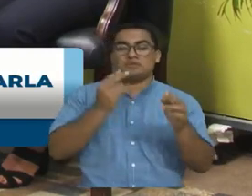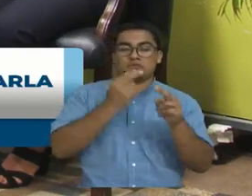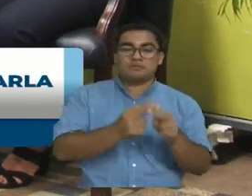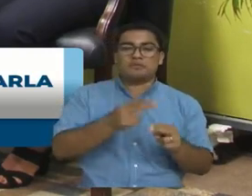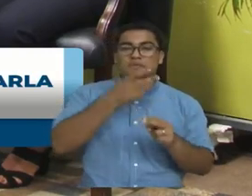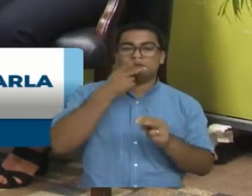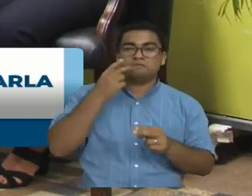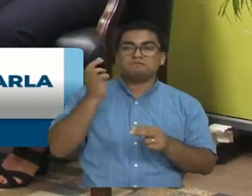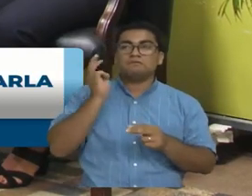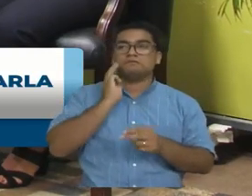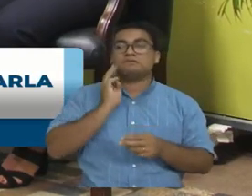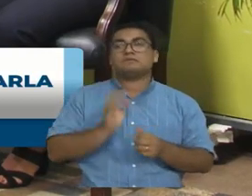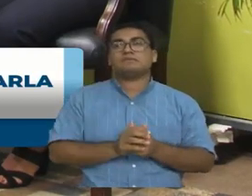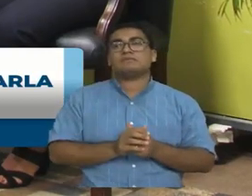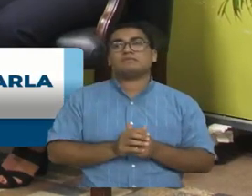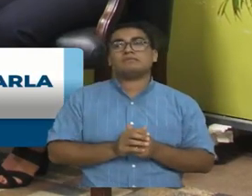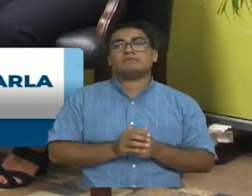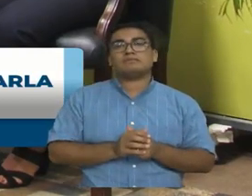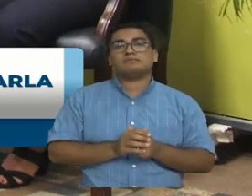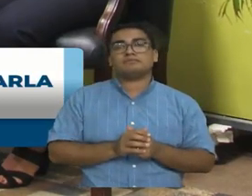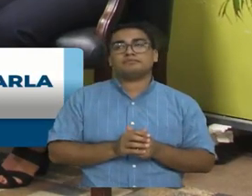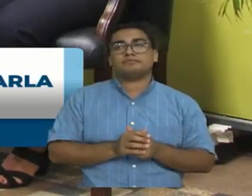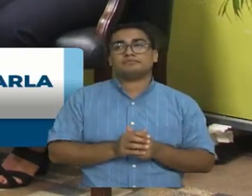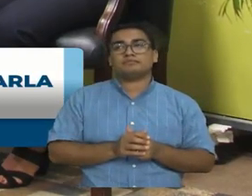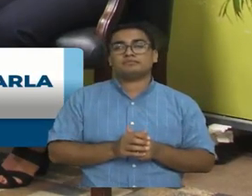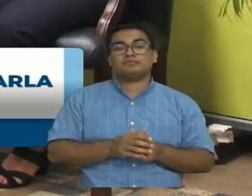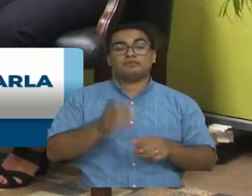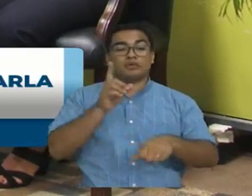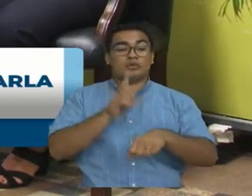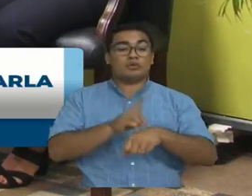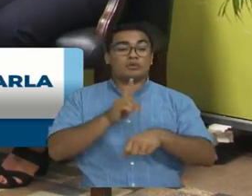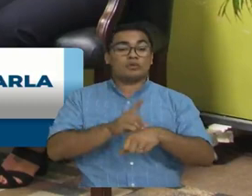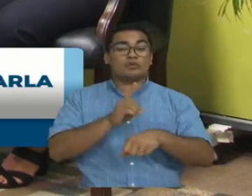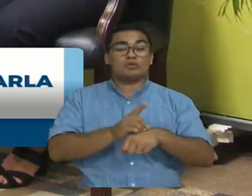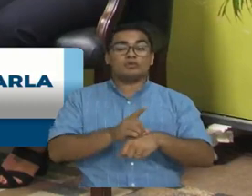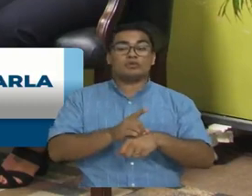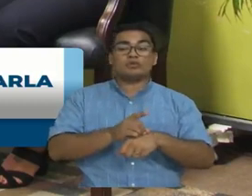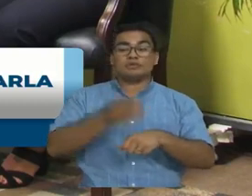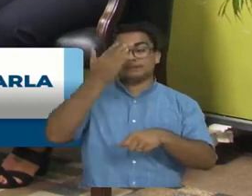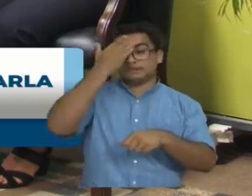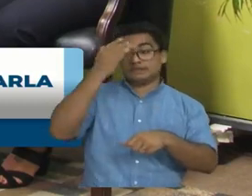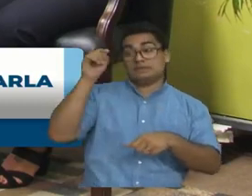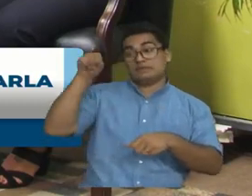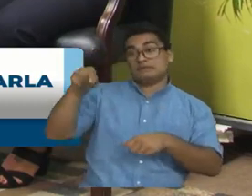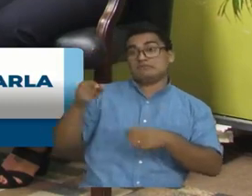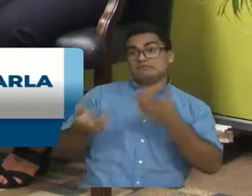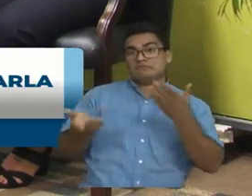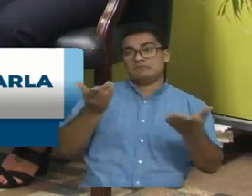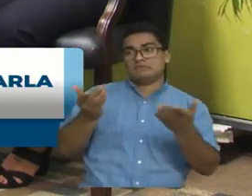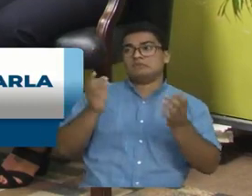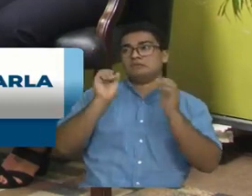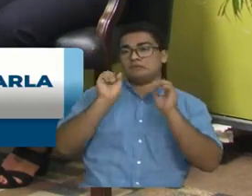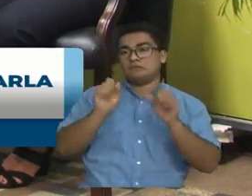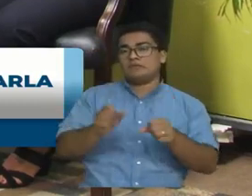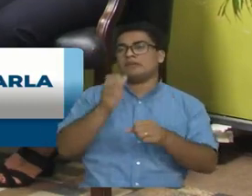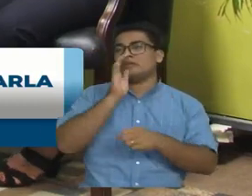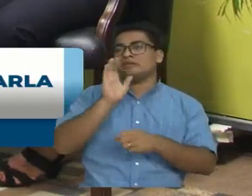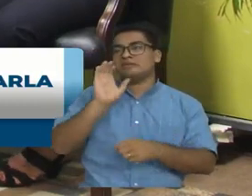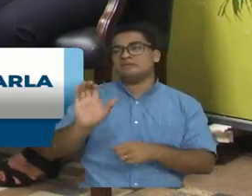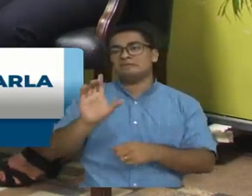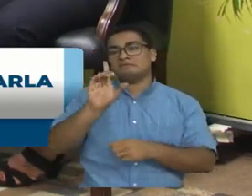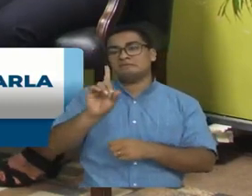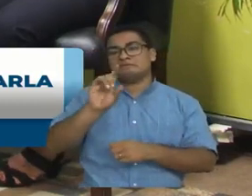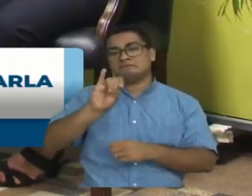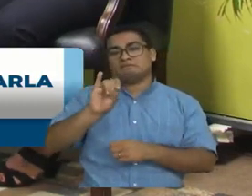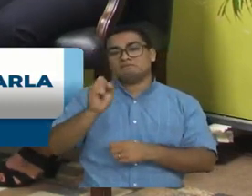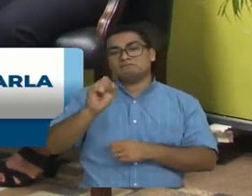padres, una referencia, ¿verdad?, del médico que está considerando la posibilidad de que el niño tenga dislexia. Este debe